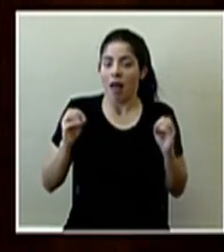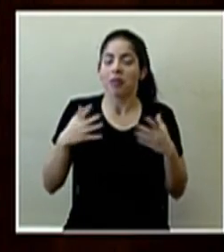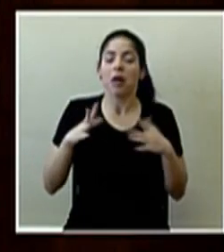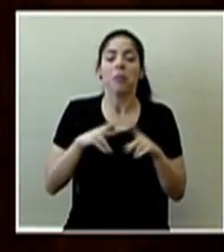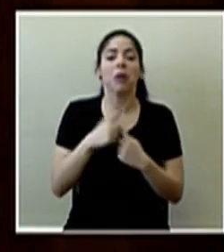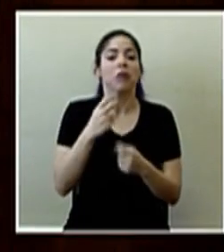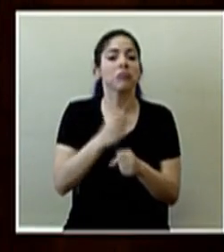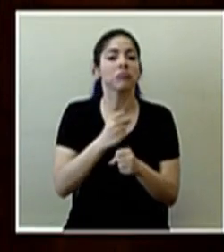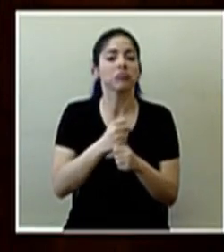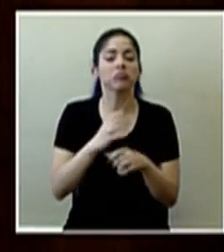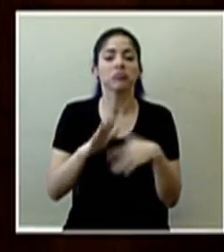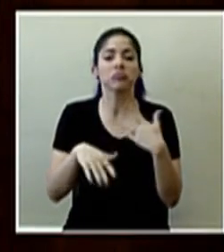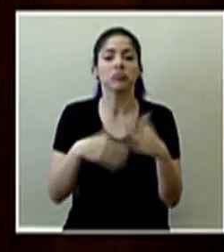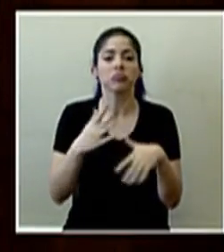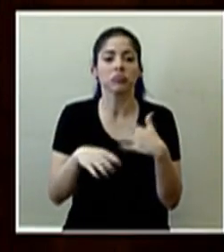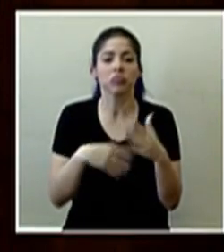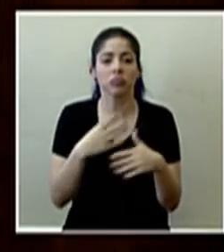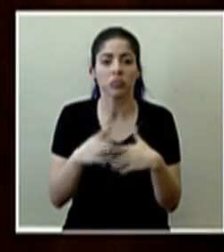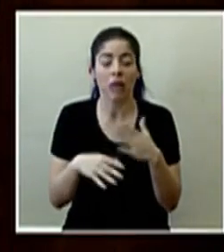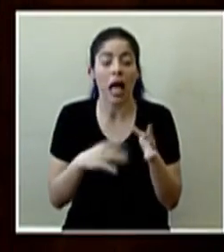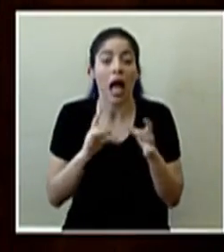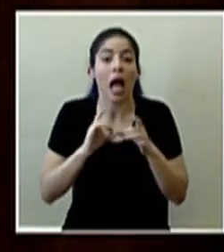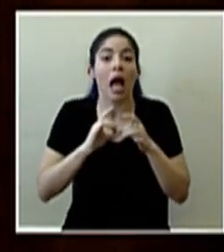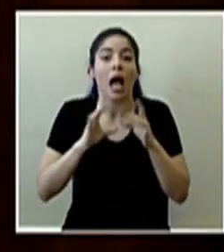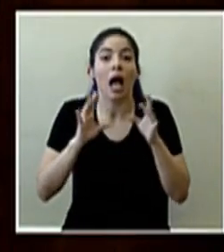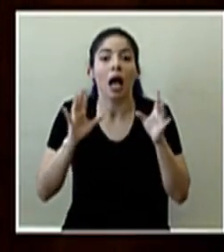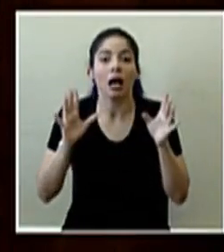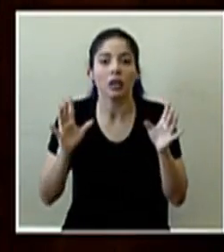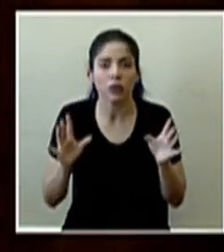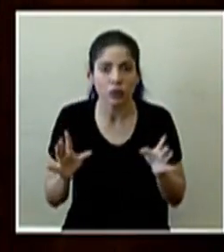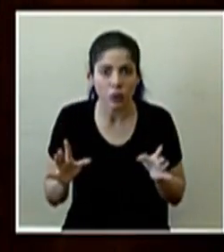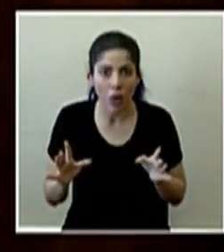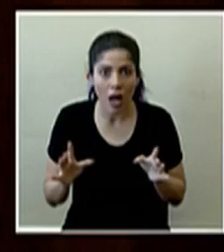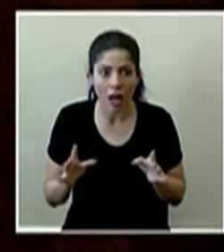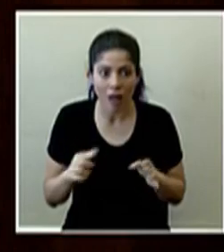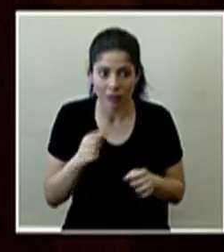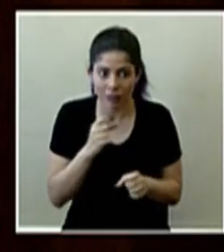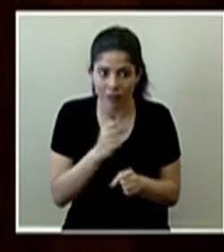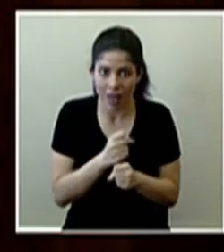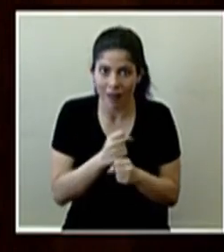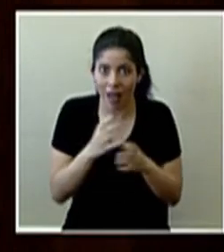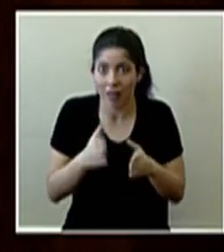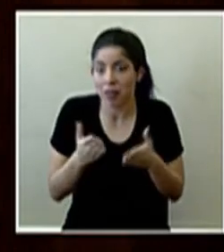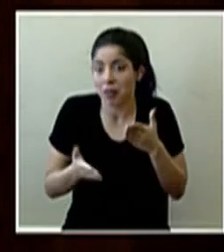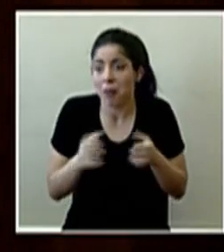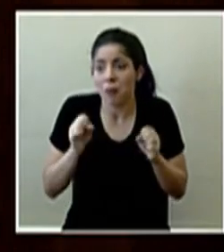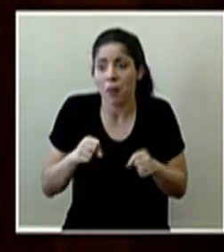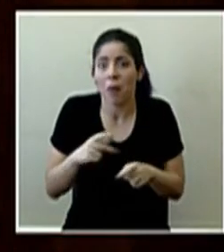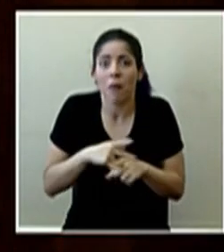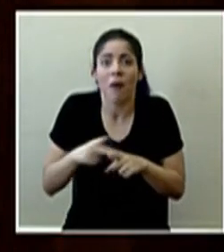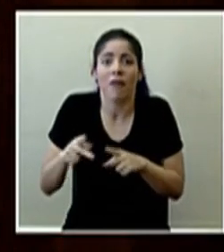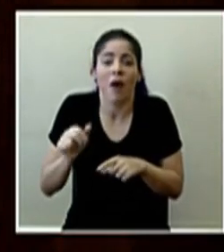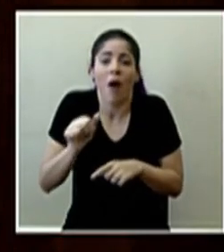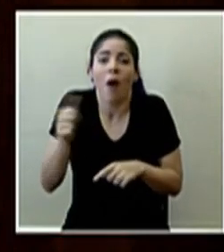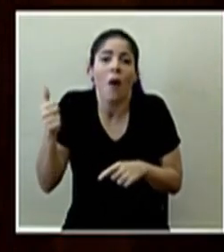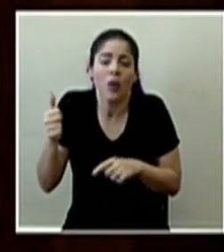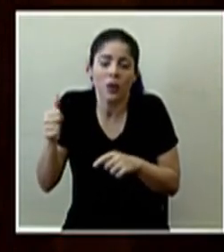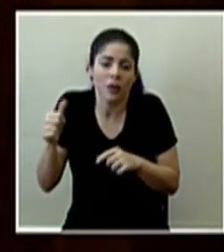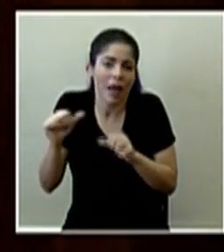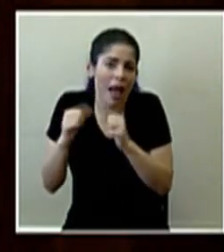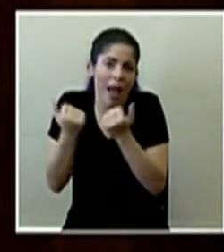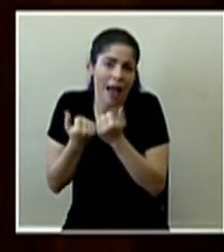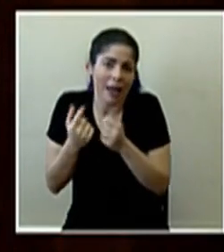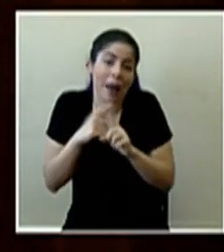a trabajar normalmente, dio la casualidad que eran funcionarios de la salud, pudieron haber sido profesionales de cualquier